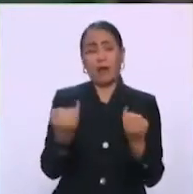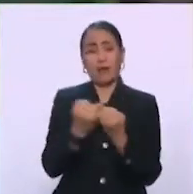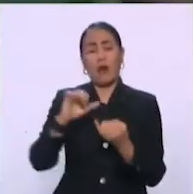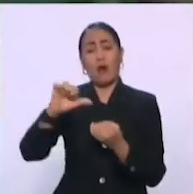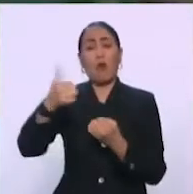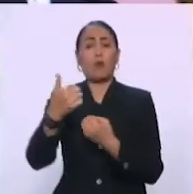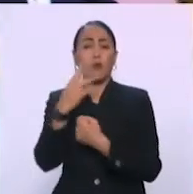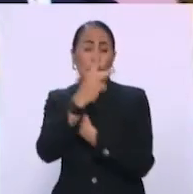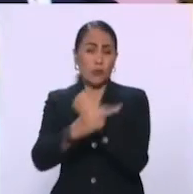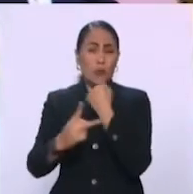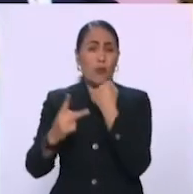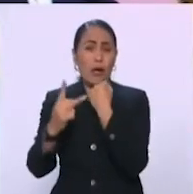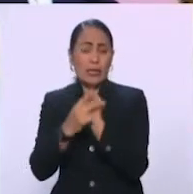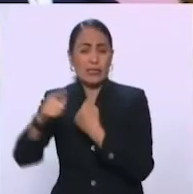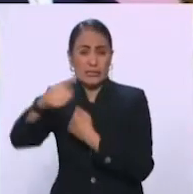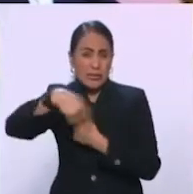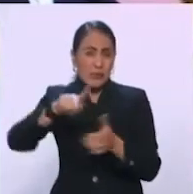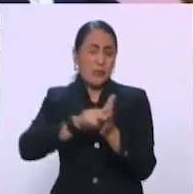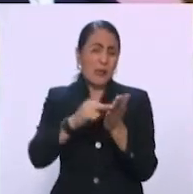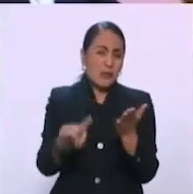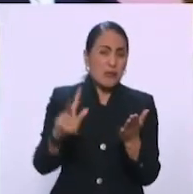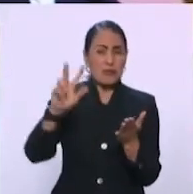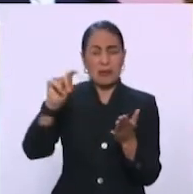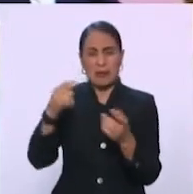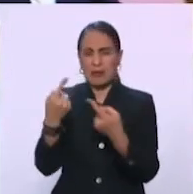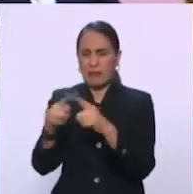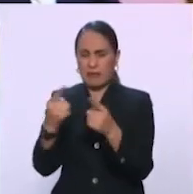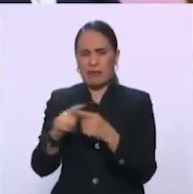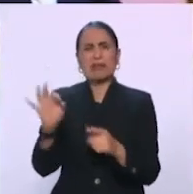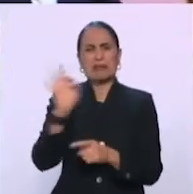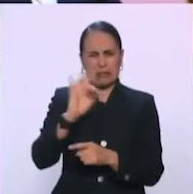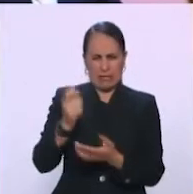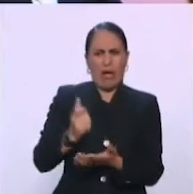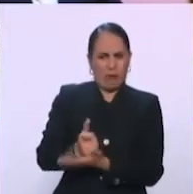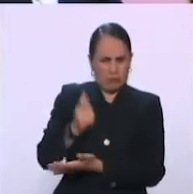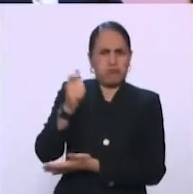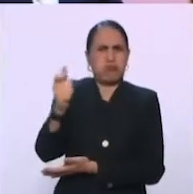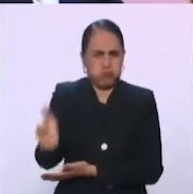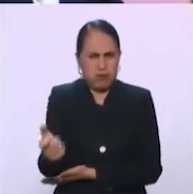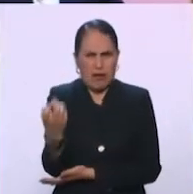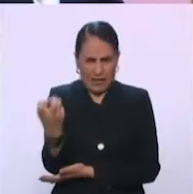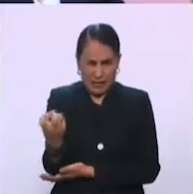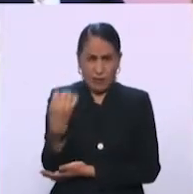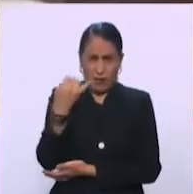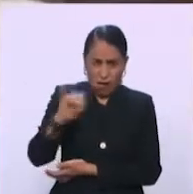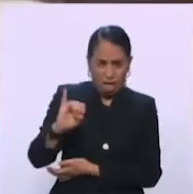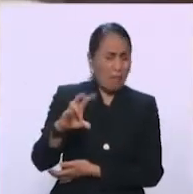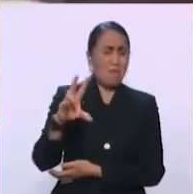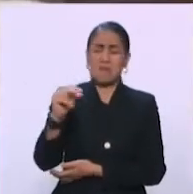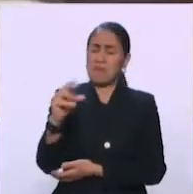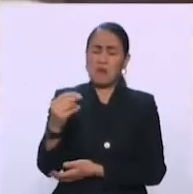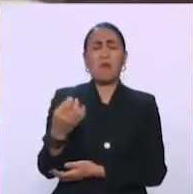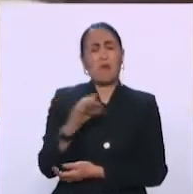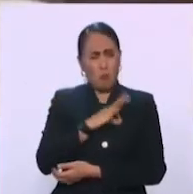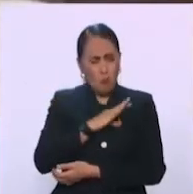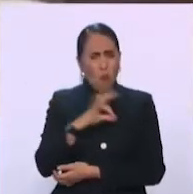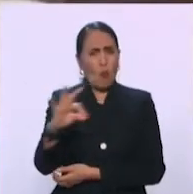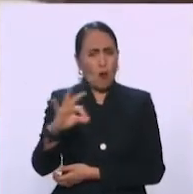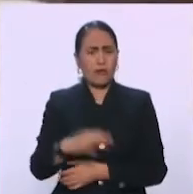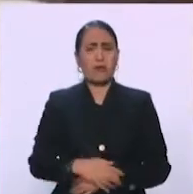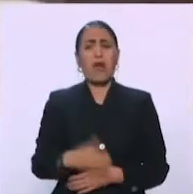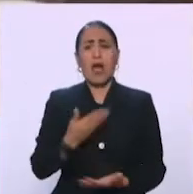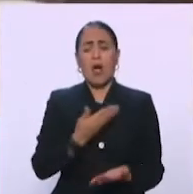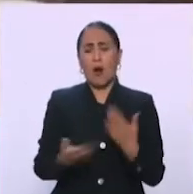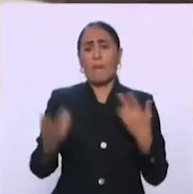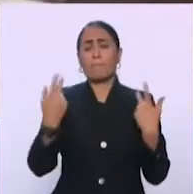también puedan ser financiados, porque además hay que decir que estos reportajes que han salido últimamente son por gente que